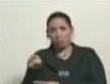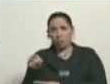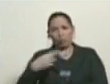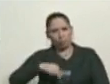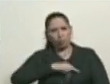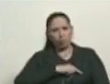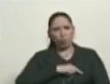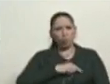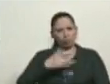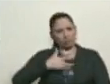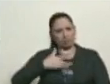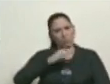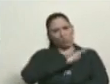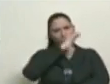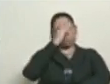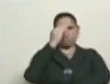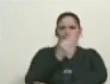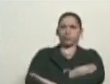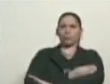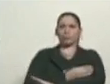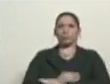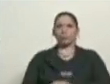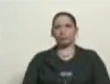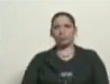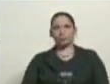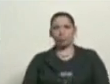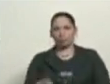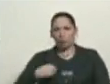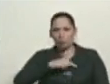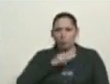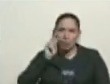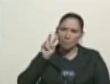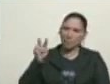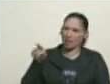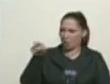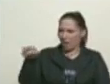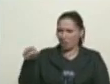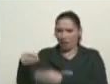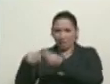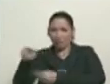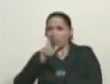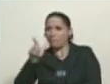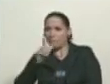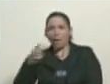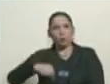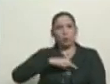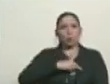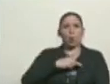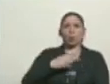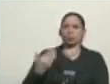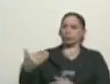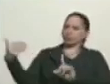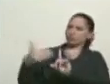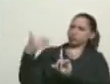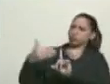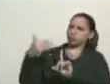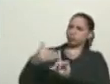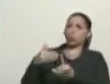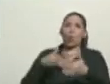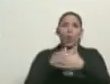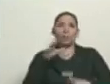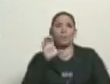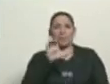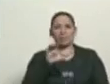fortalecer. Y esto nos fortalece día a día. Cada agresión contra la patria,